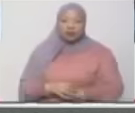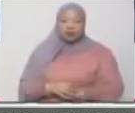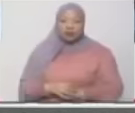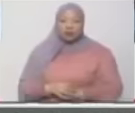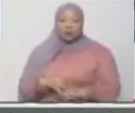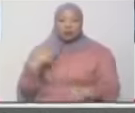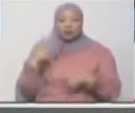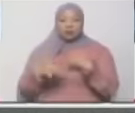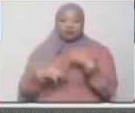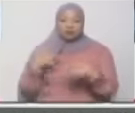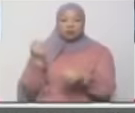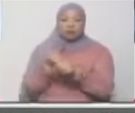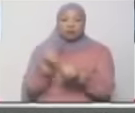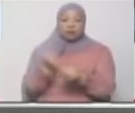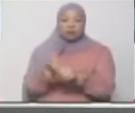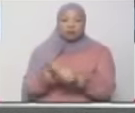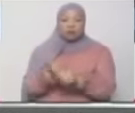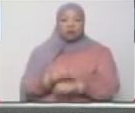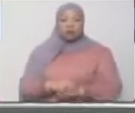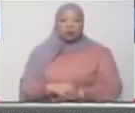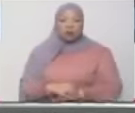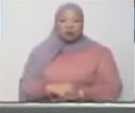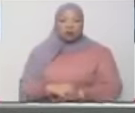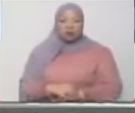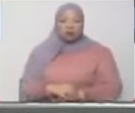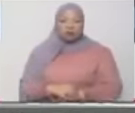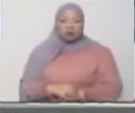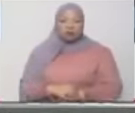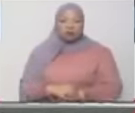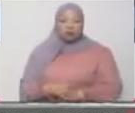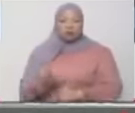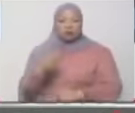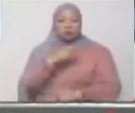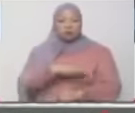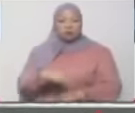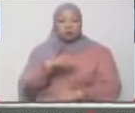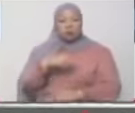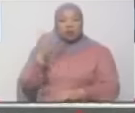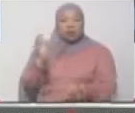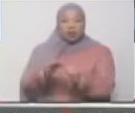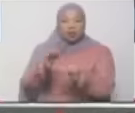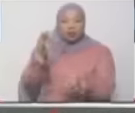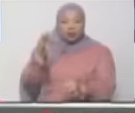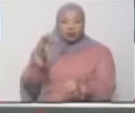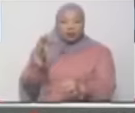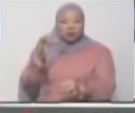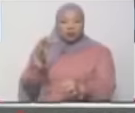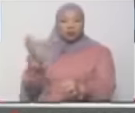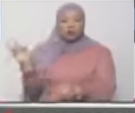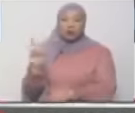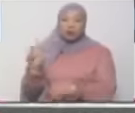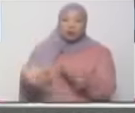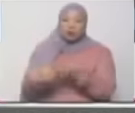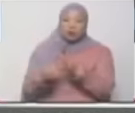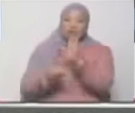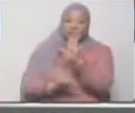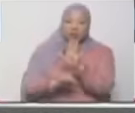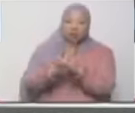está condicionado en gran medida el éxito del